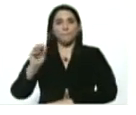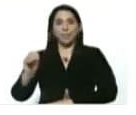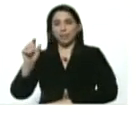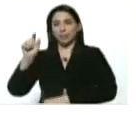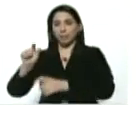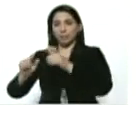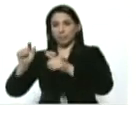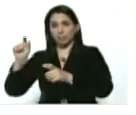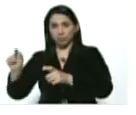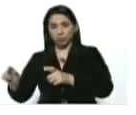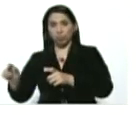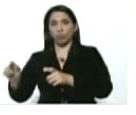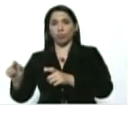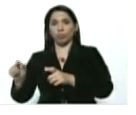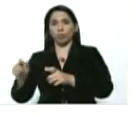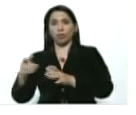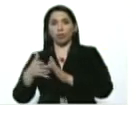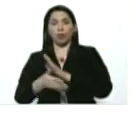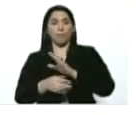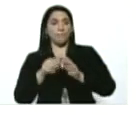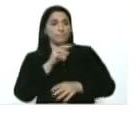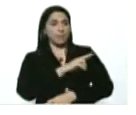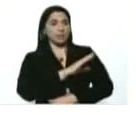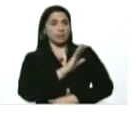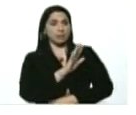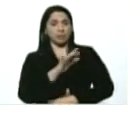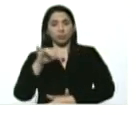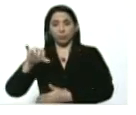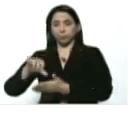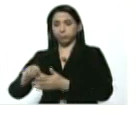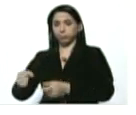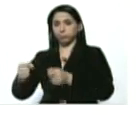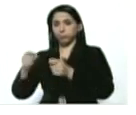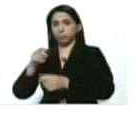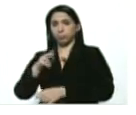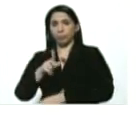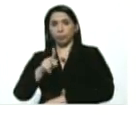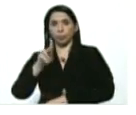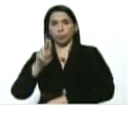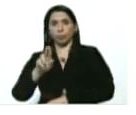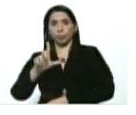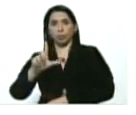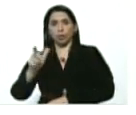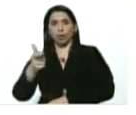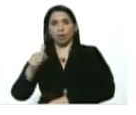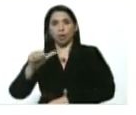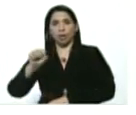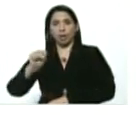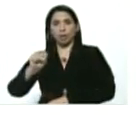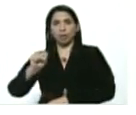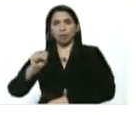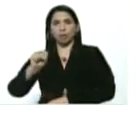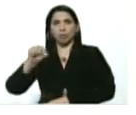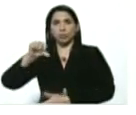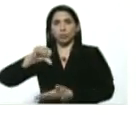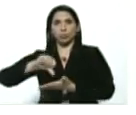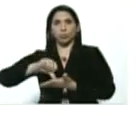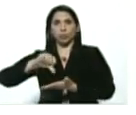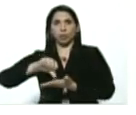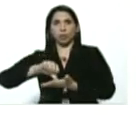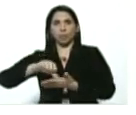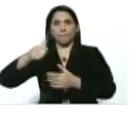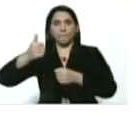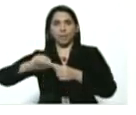25 casos corresponden al foco del mercado de las pulgas en la ciudad de